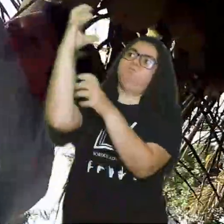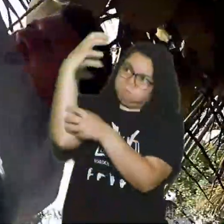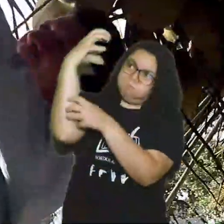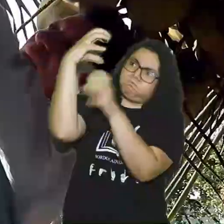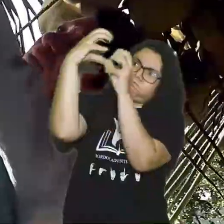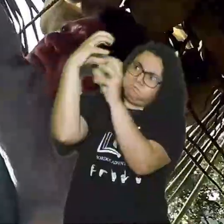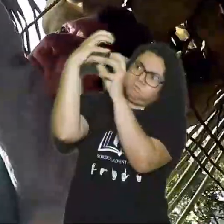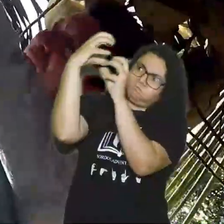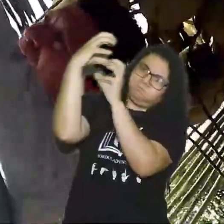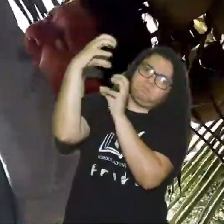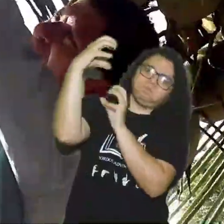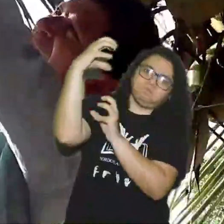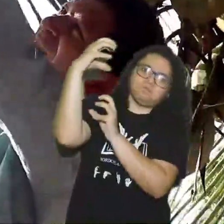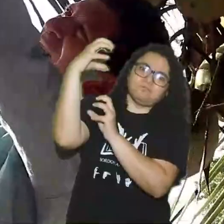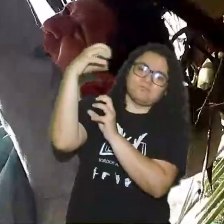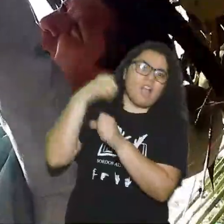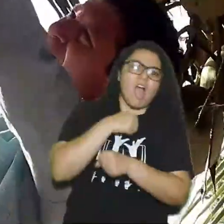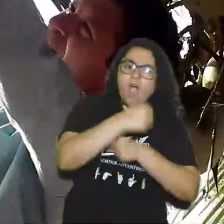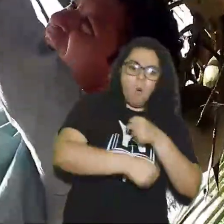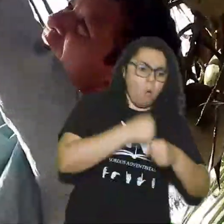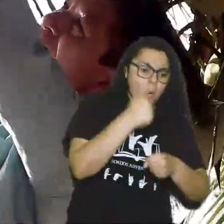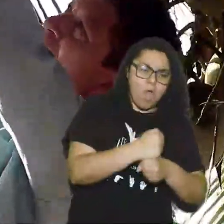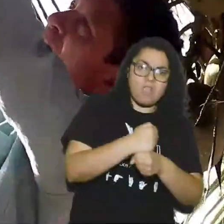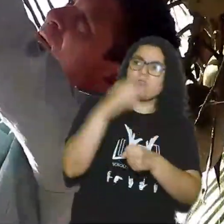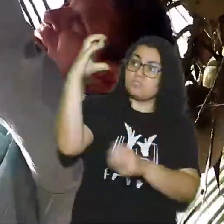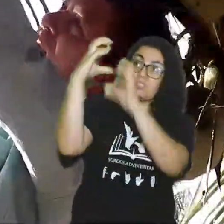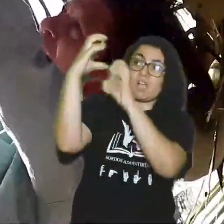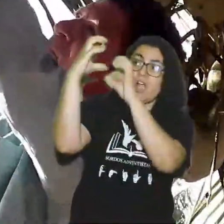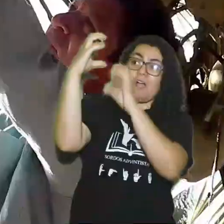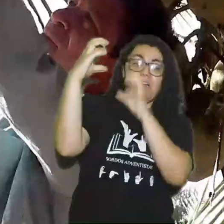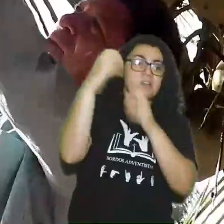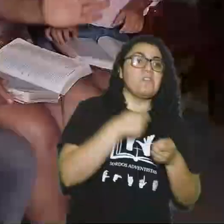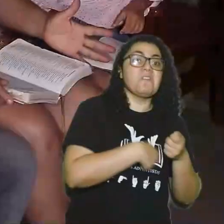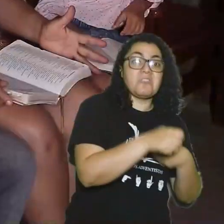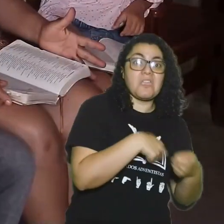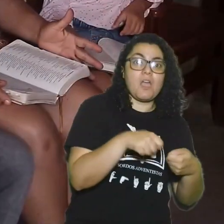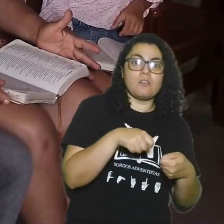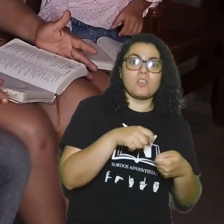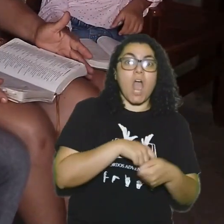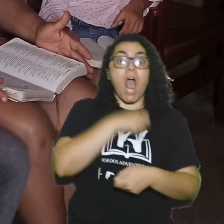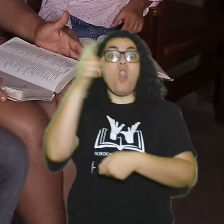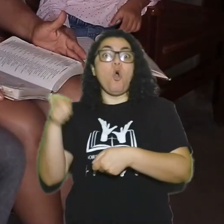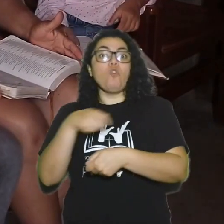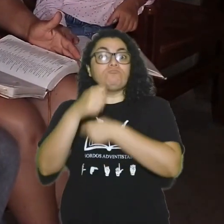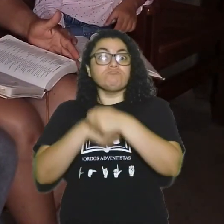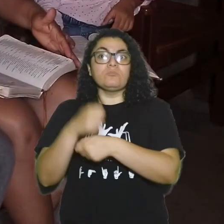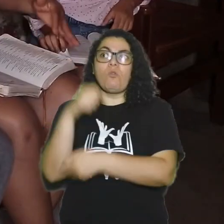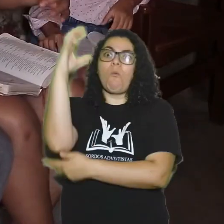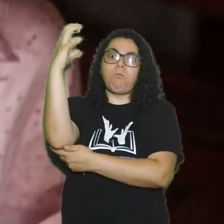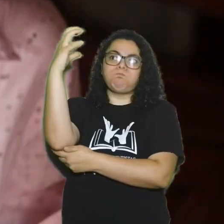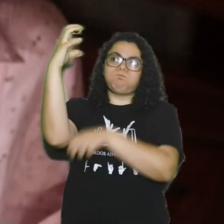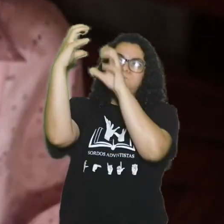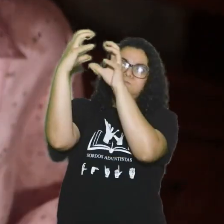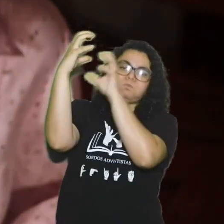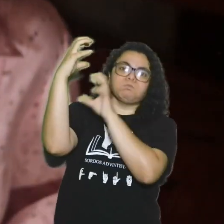cantidad que se le sacaba volvía a nacer y así fue por muchos años. El ejemplo de los padres determinará